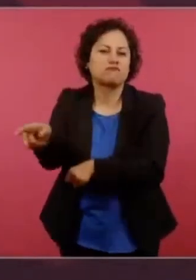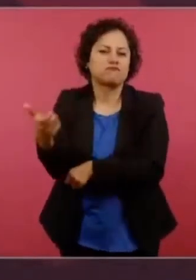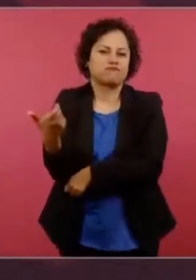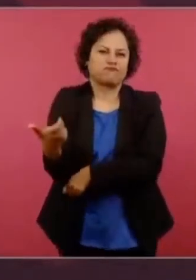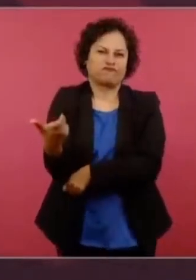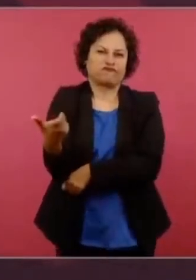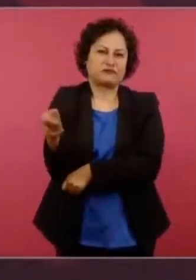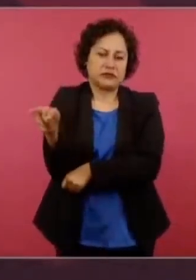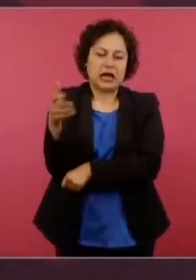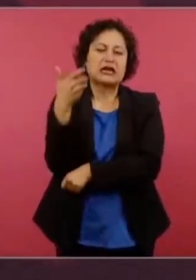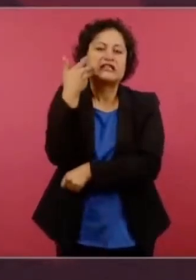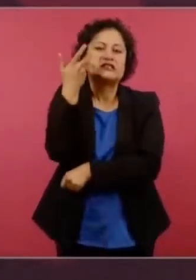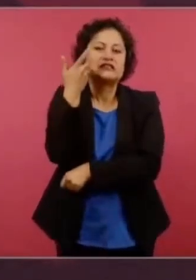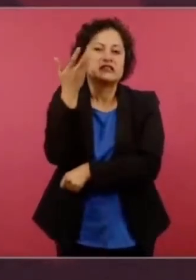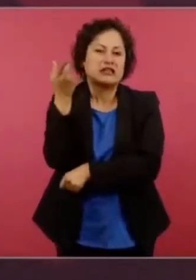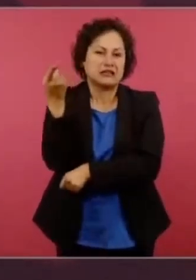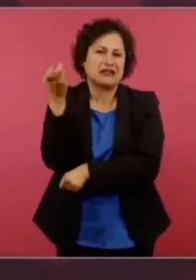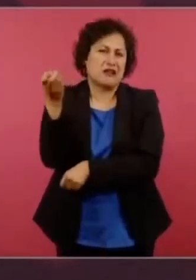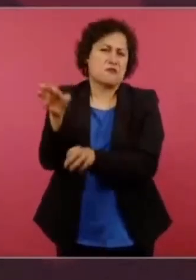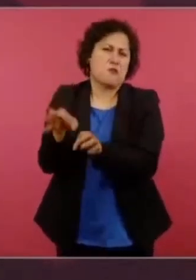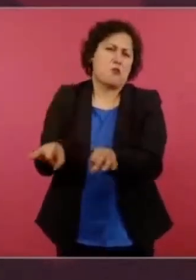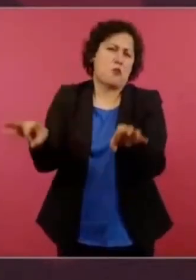de la